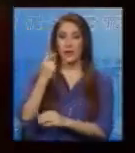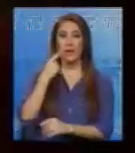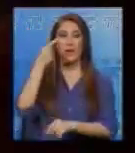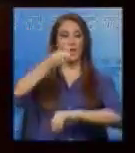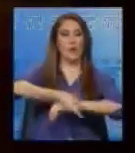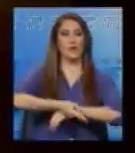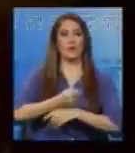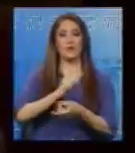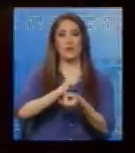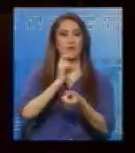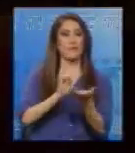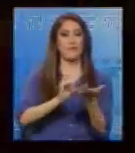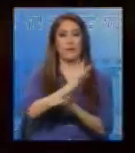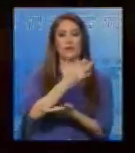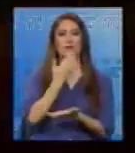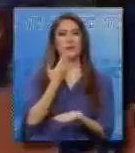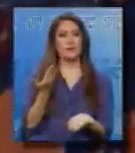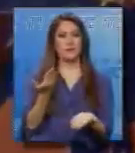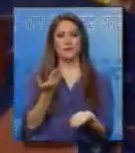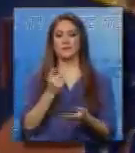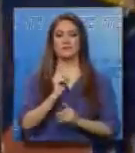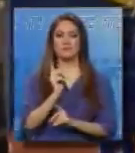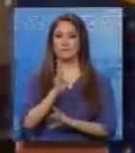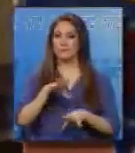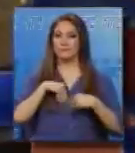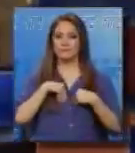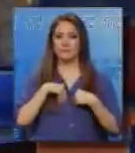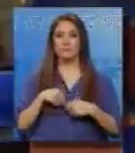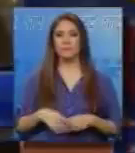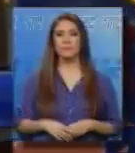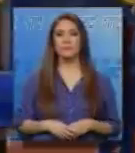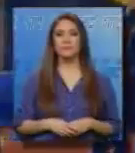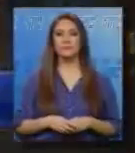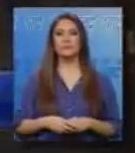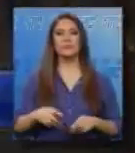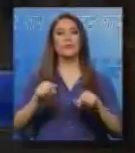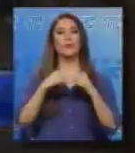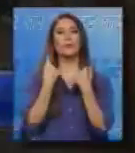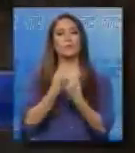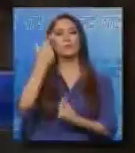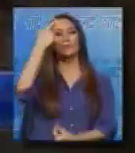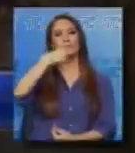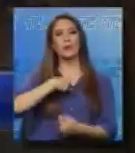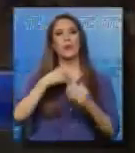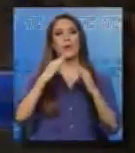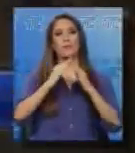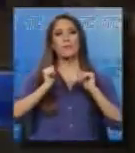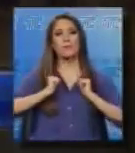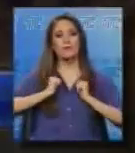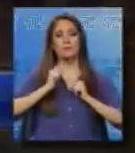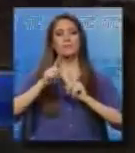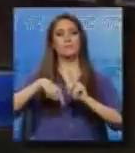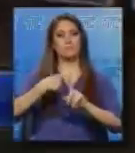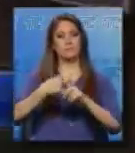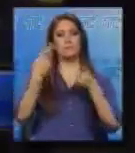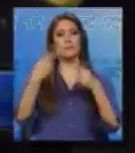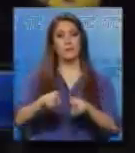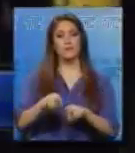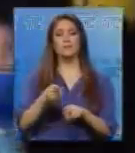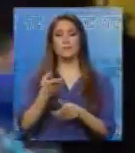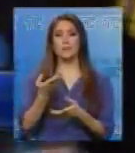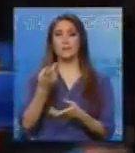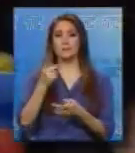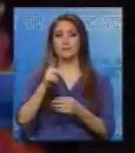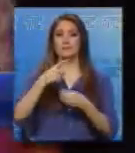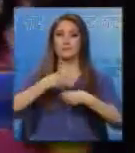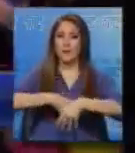las riendas de la administración pública. A ellos se sumaron ciudadanos y amas de casa del cantón Machala, quienes mostraron su indignación ante